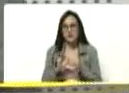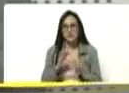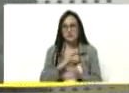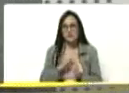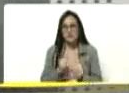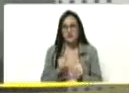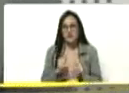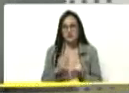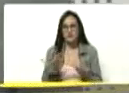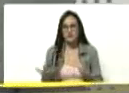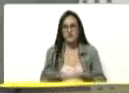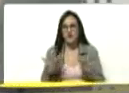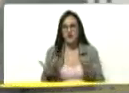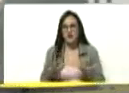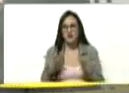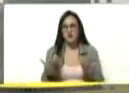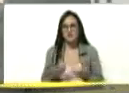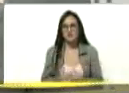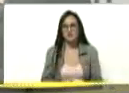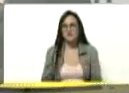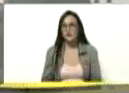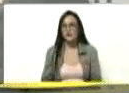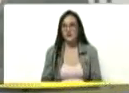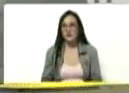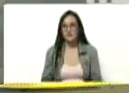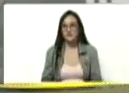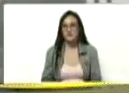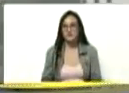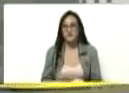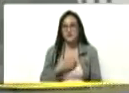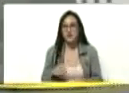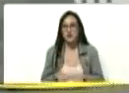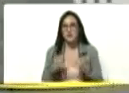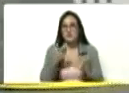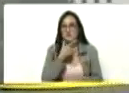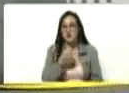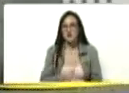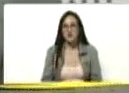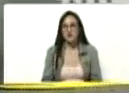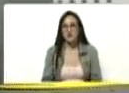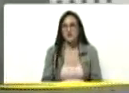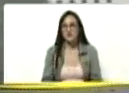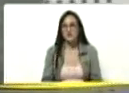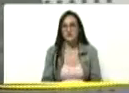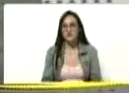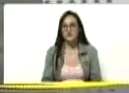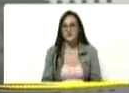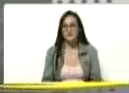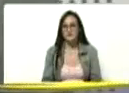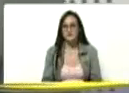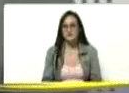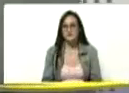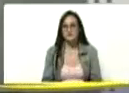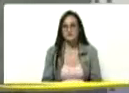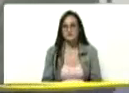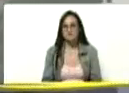fuego. And therefore not easily broken. Por lo tanto, no puede romperse fácilmente. I look forward to the